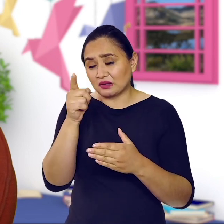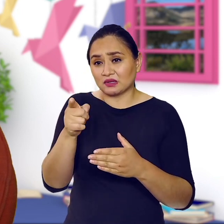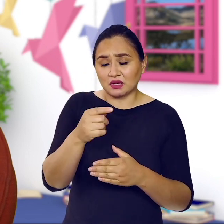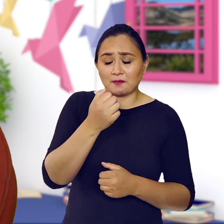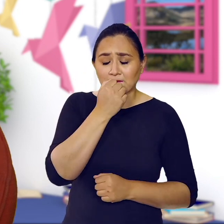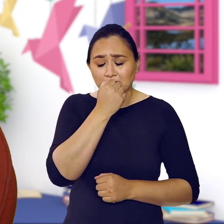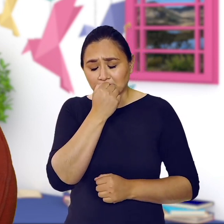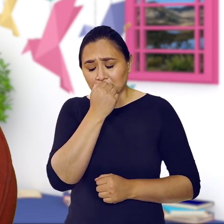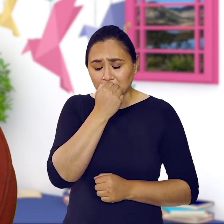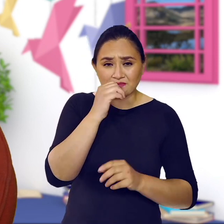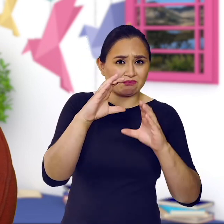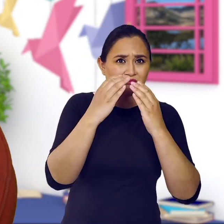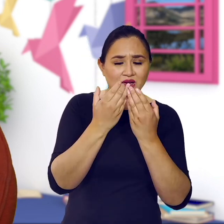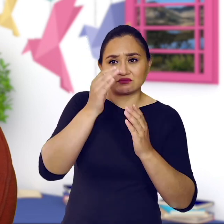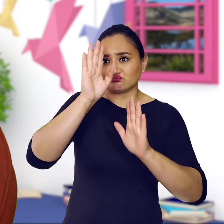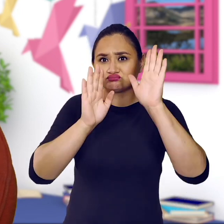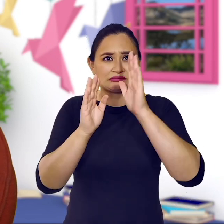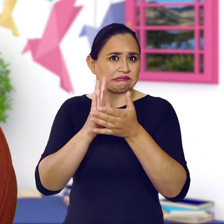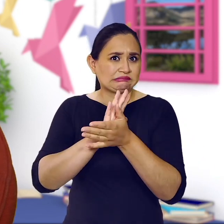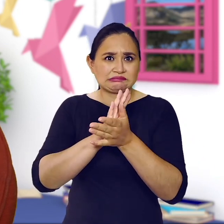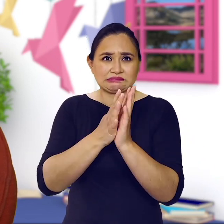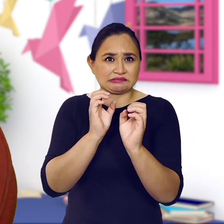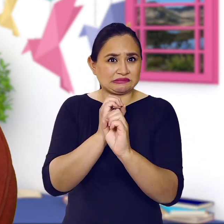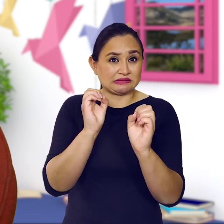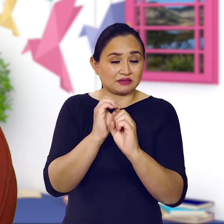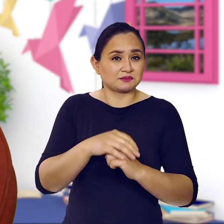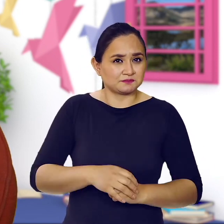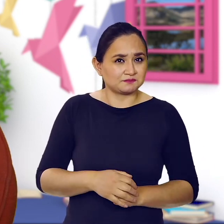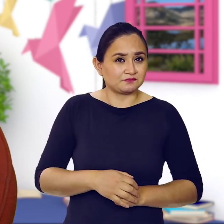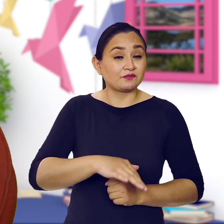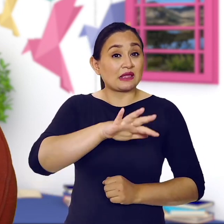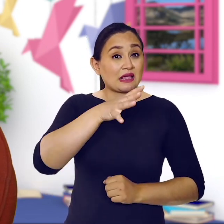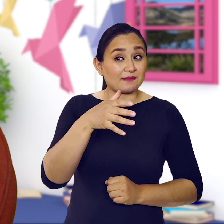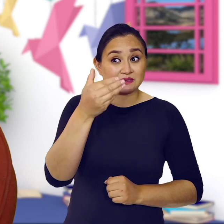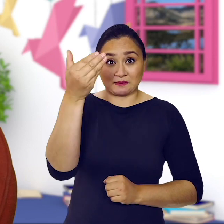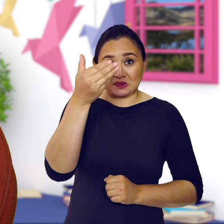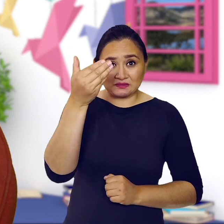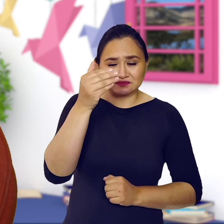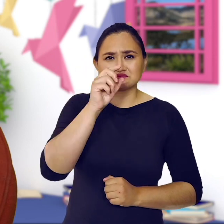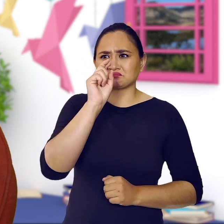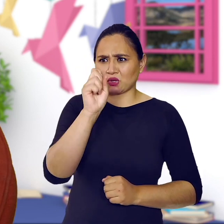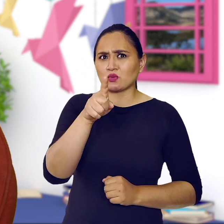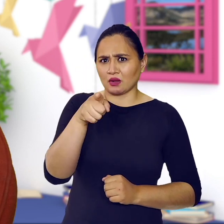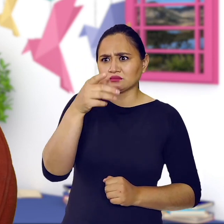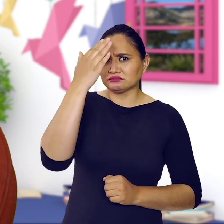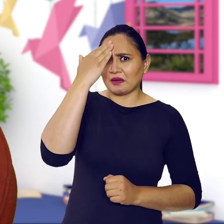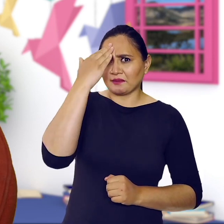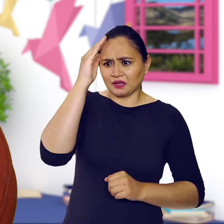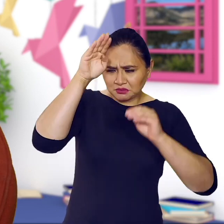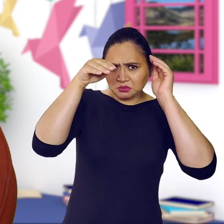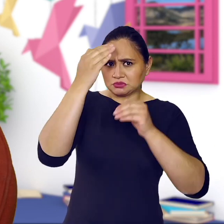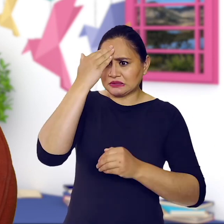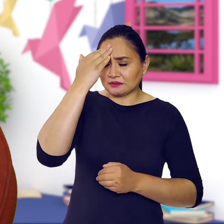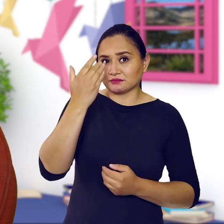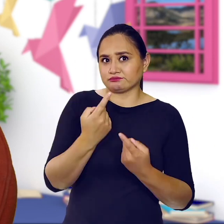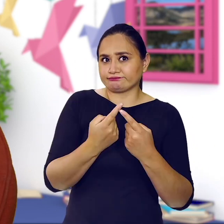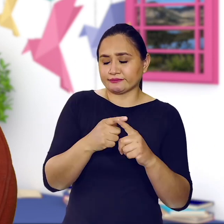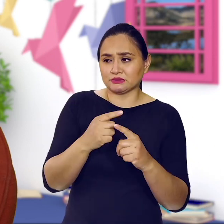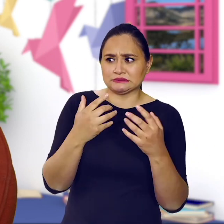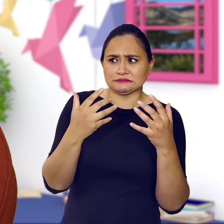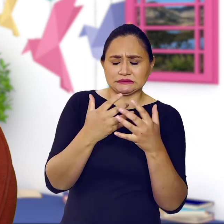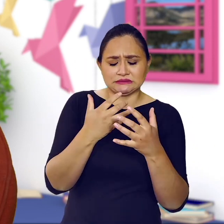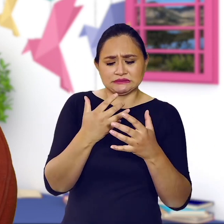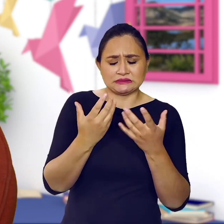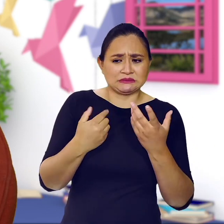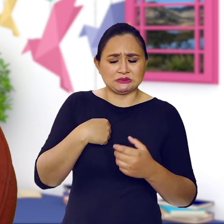Bruno dejó de hablar durante las clases. A veces, la maestra preguntaba cosas que él sabía, pero por temor a